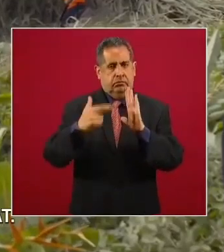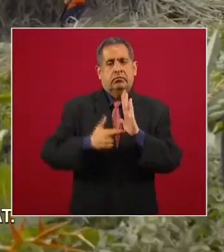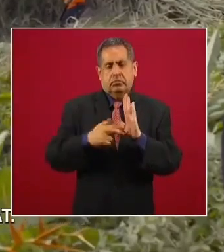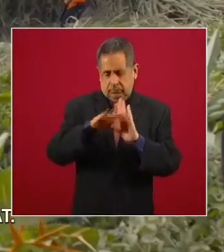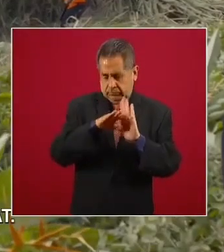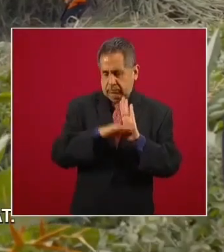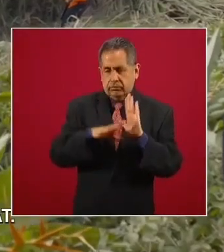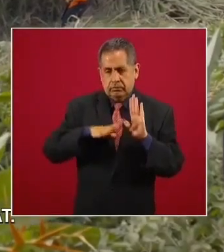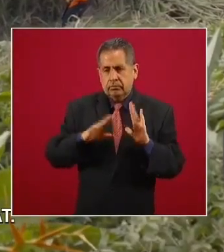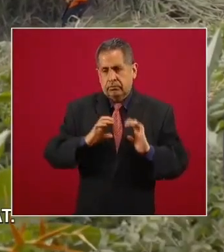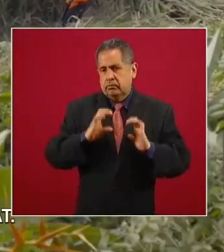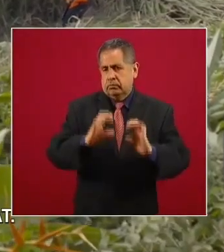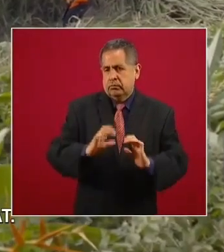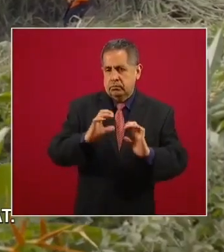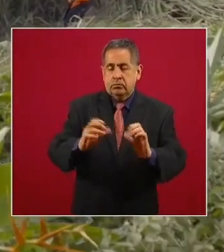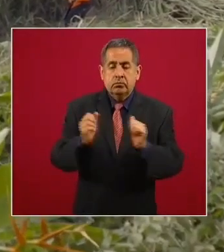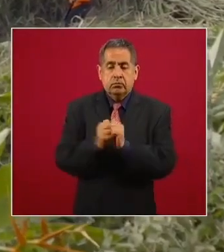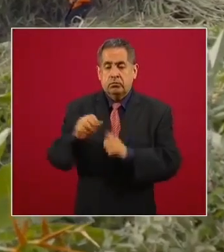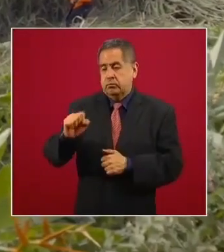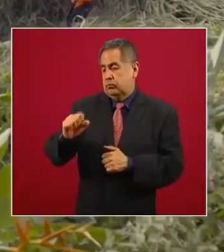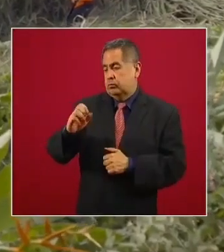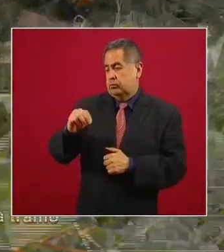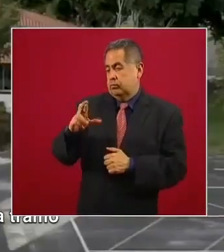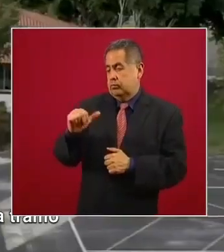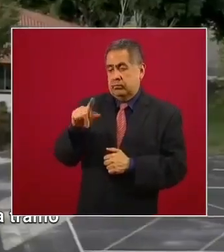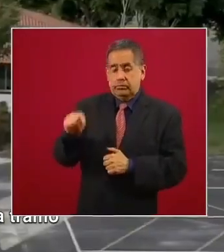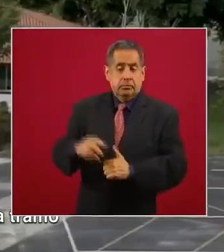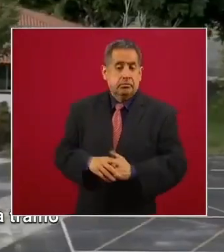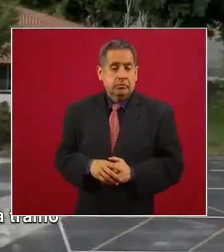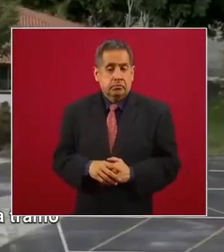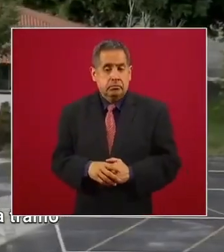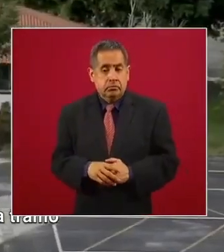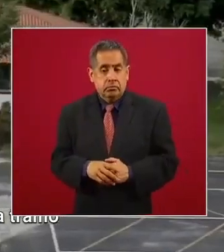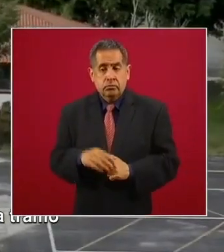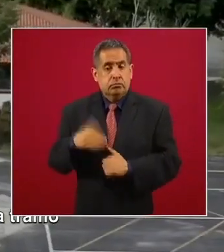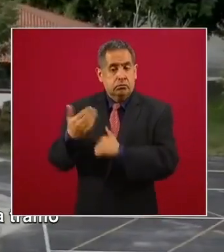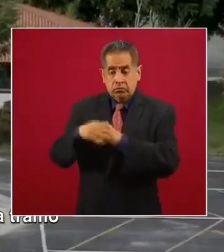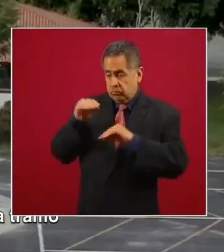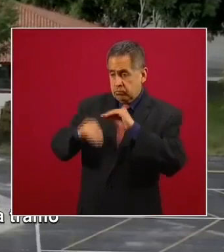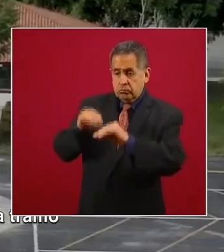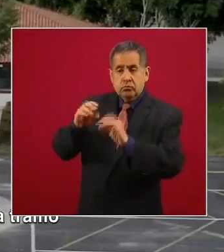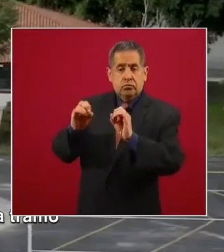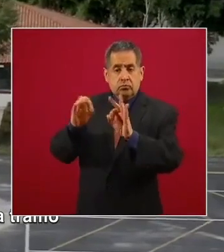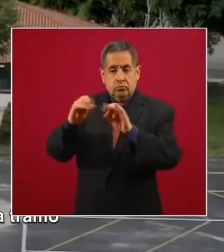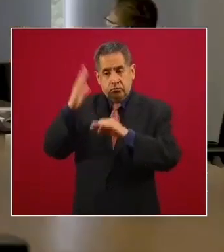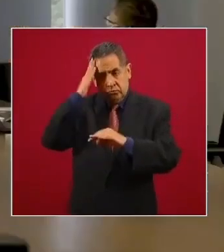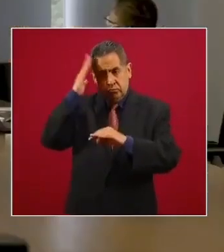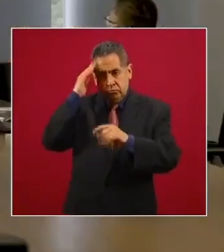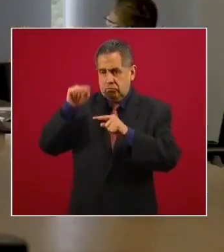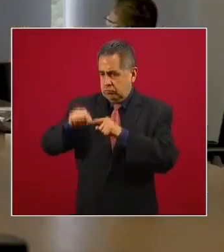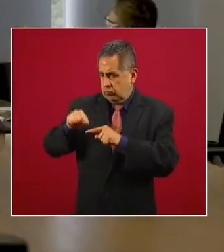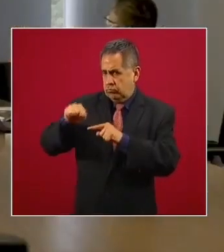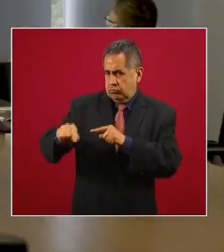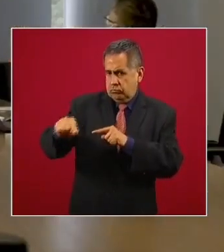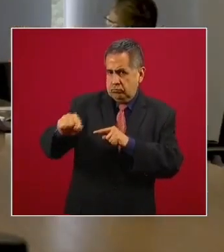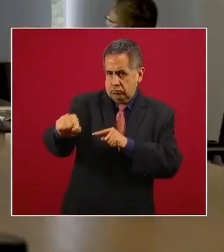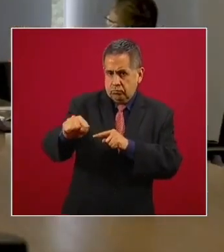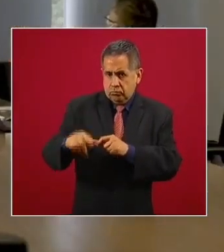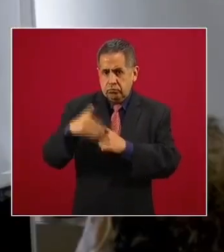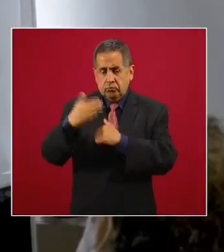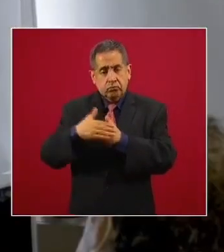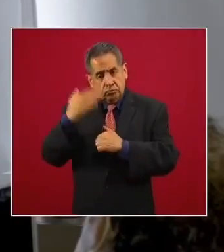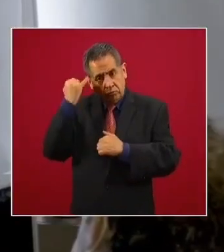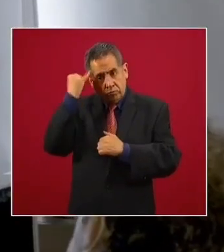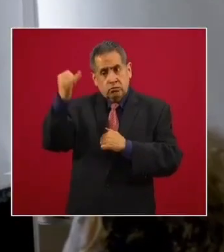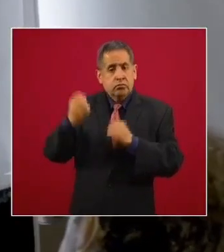prácticas ambientales en coordinación con la Semarnat. Estamos instalando las oficinas centrales para cada tramo y proyectando las